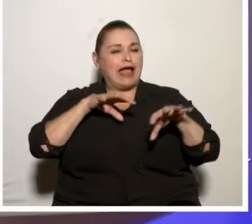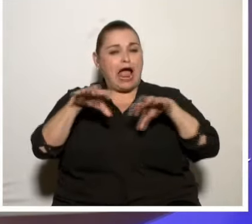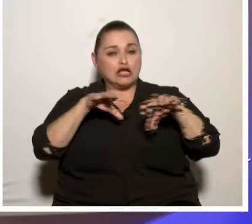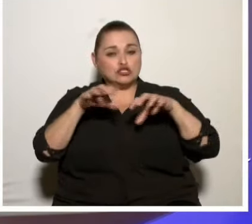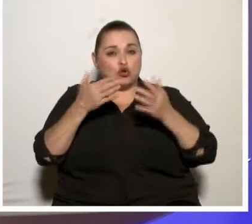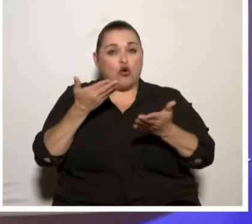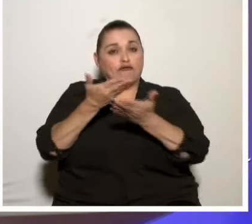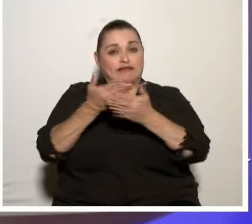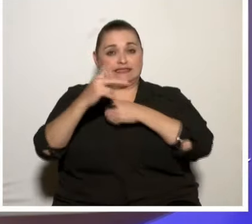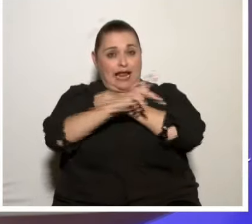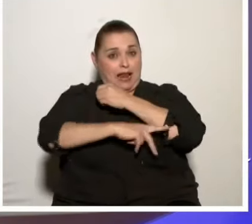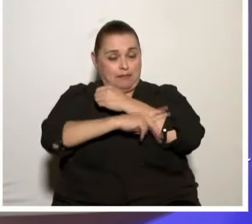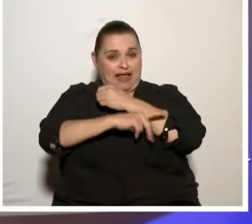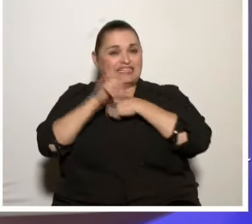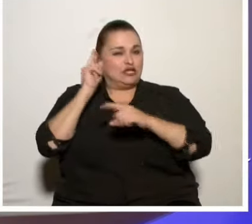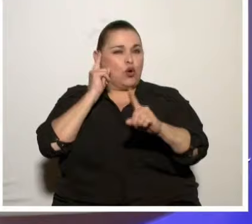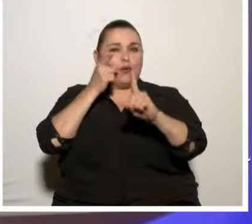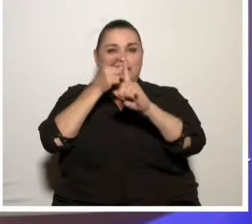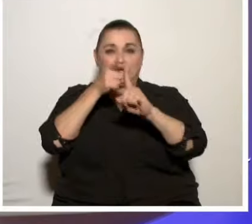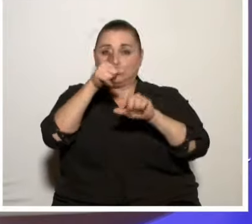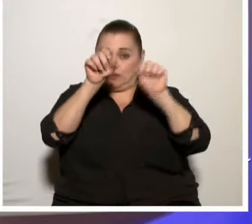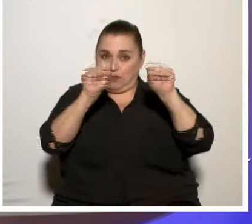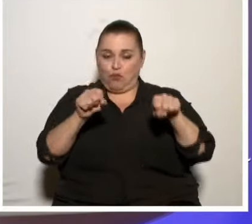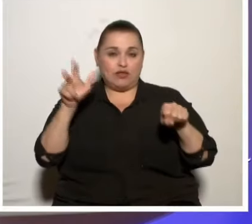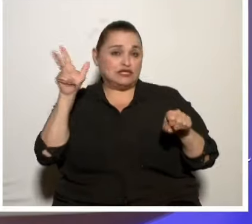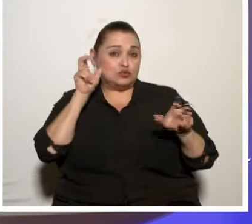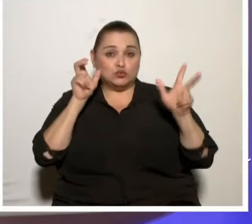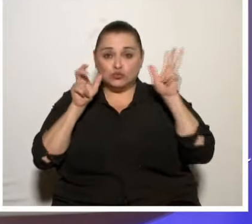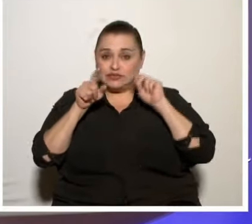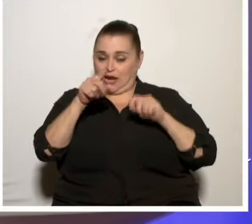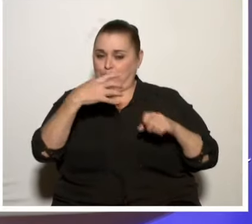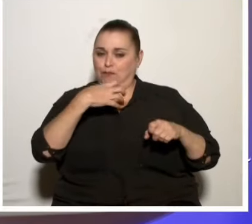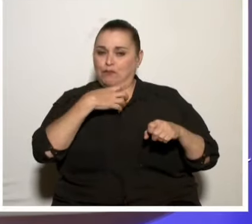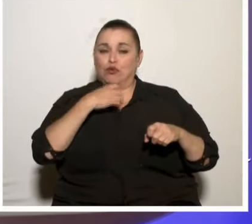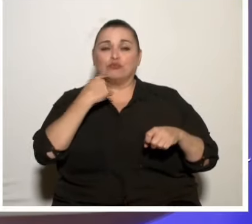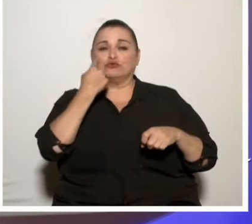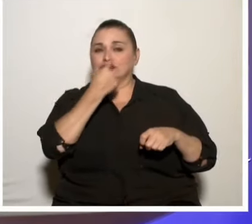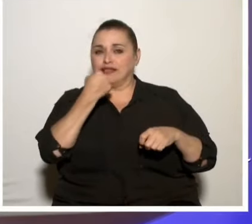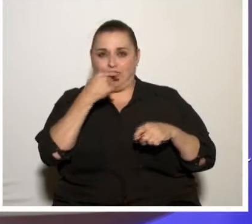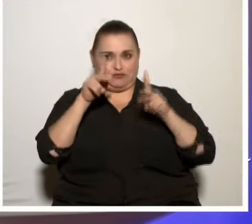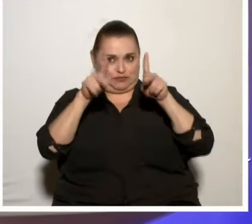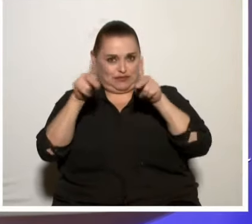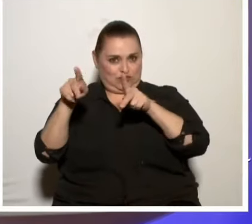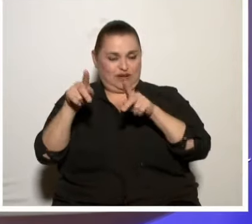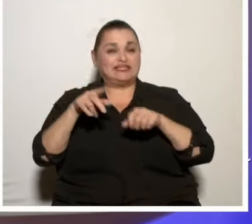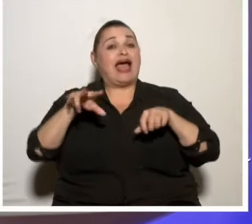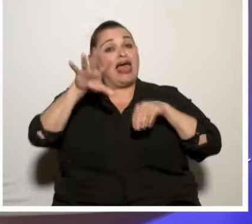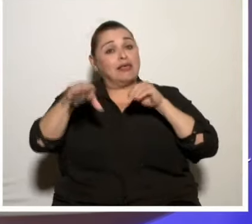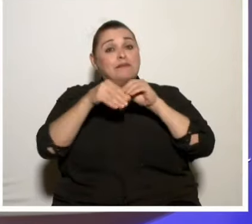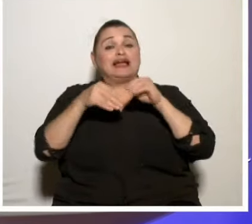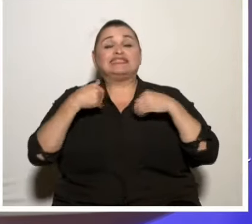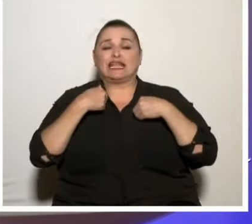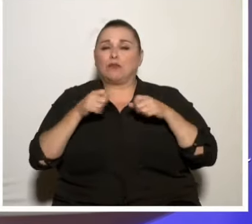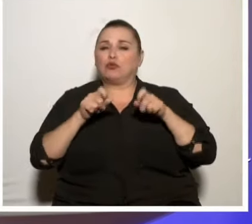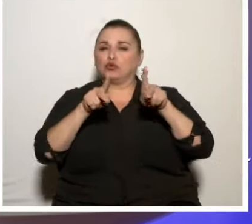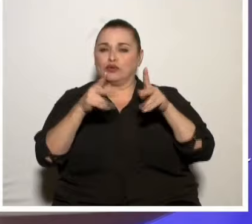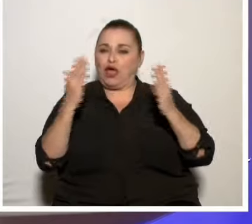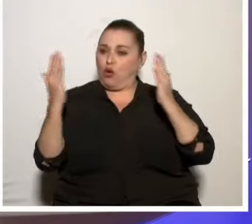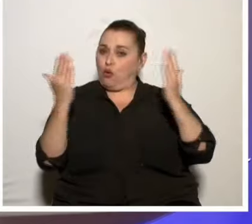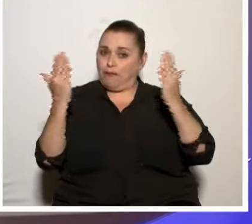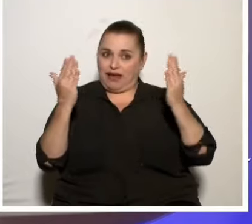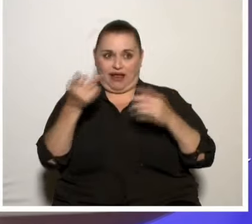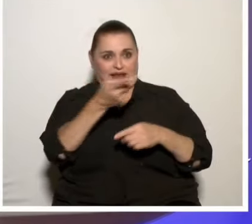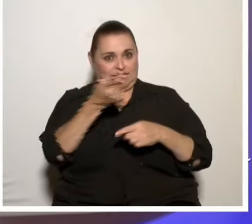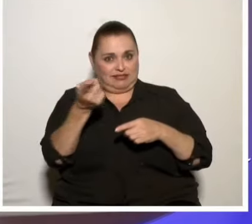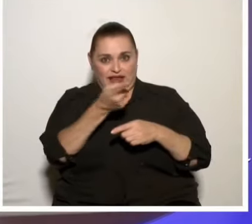al país? Ese es el objetivo, que usted lo pueda escuchar de sus propios labios y que además tenga la oportunidad de comparar entre ellos y que eso les